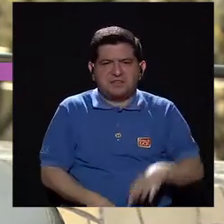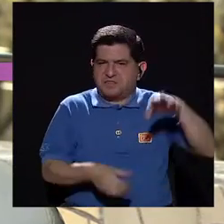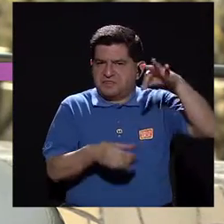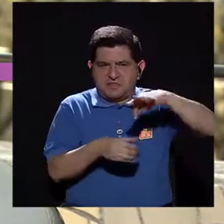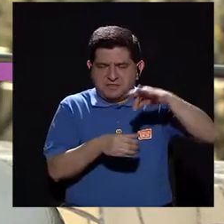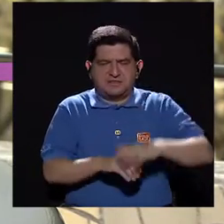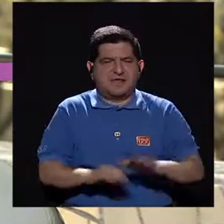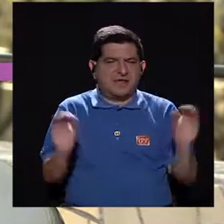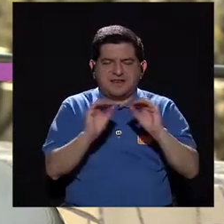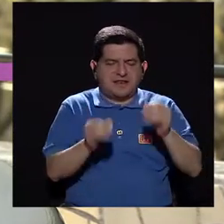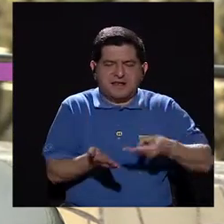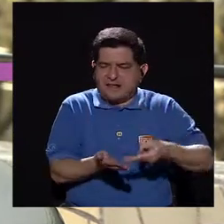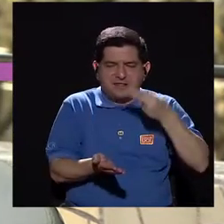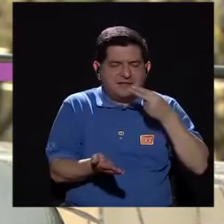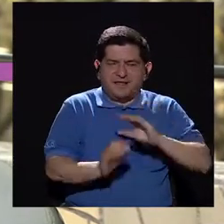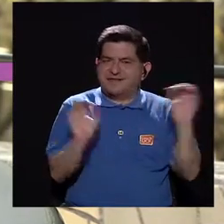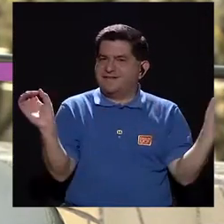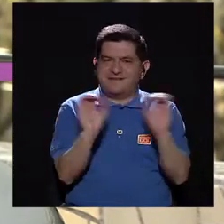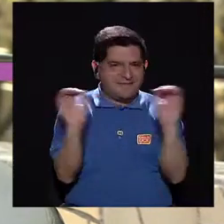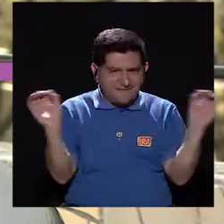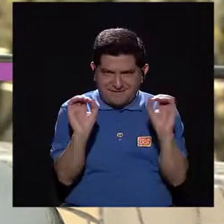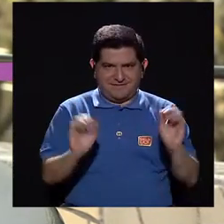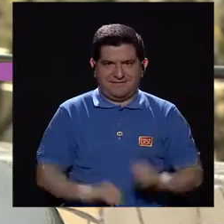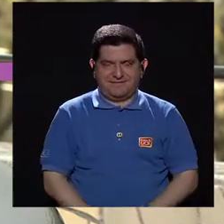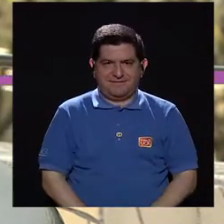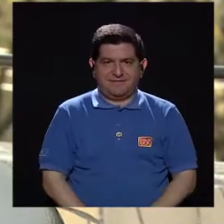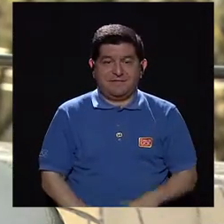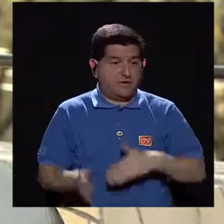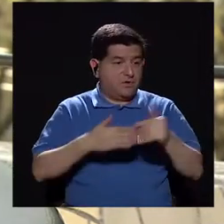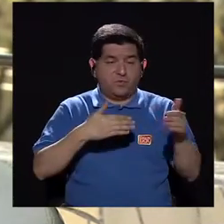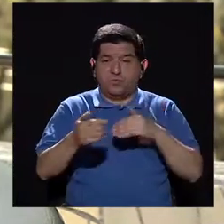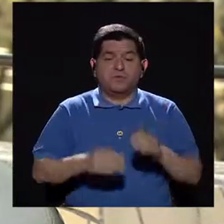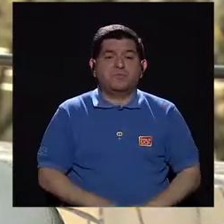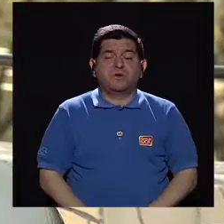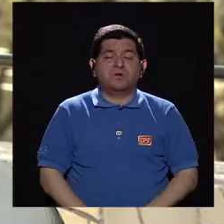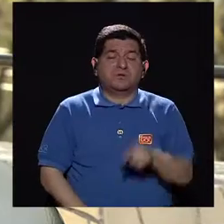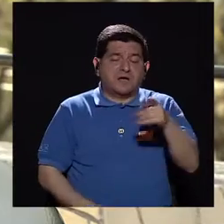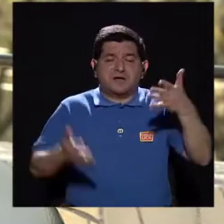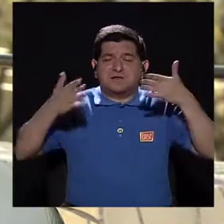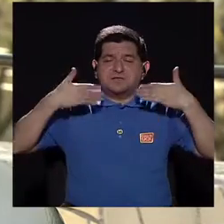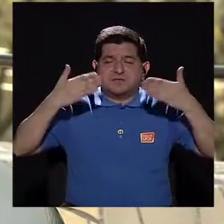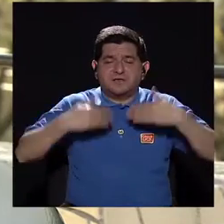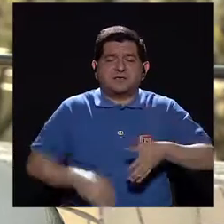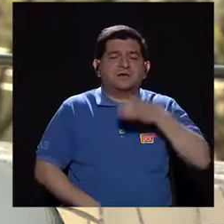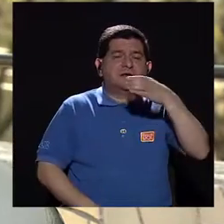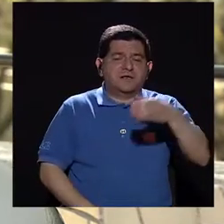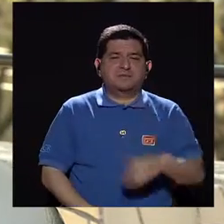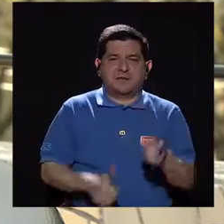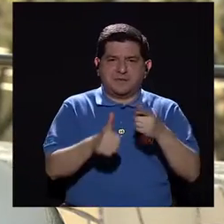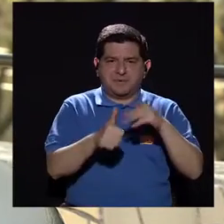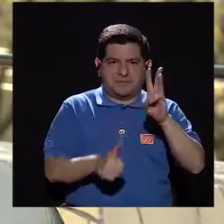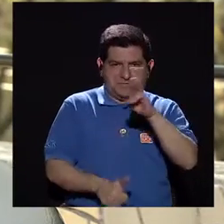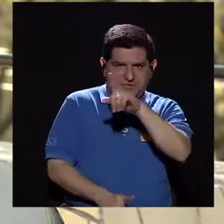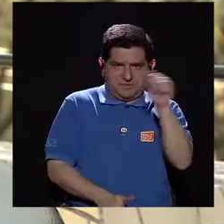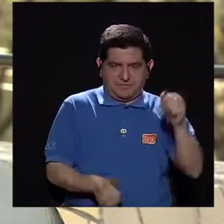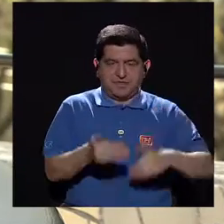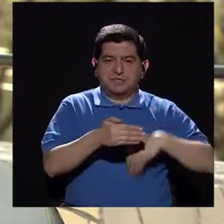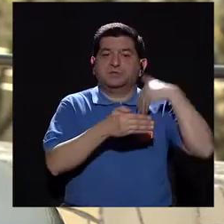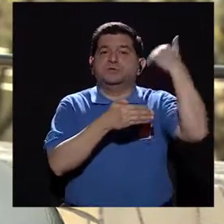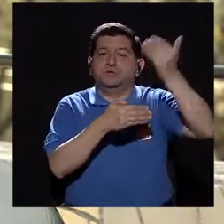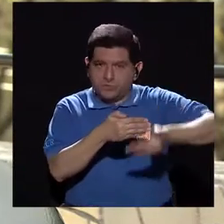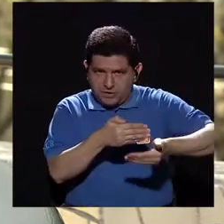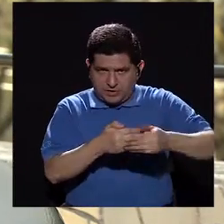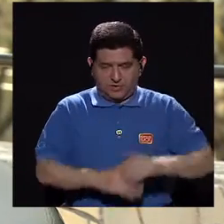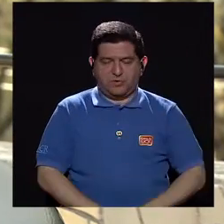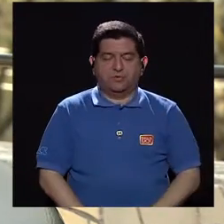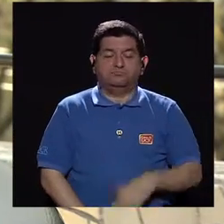té, sin sopitas, nada, inclusive en climas calientes, durante los primeros 6 meses. Después de ese